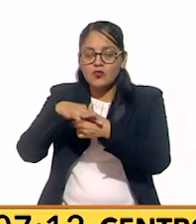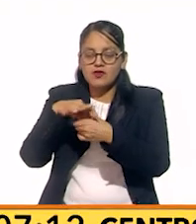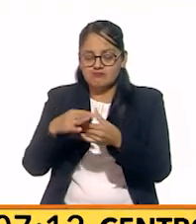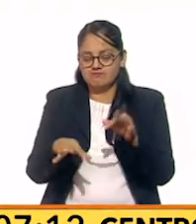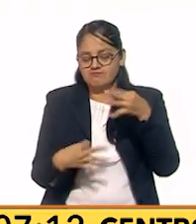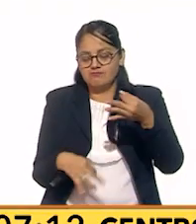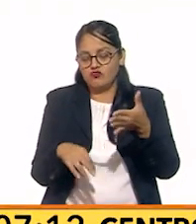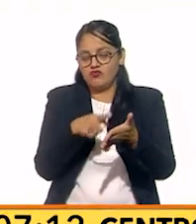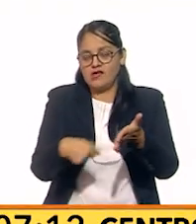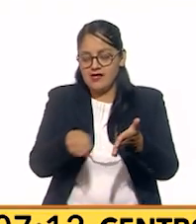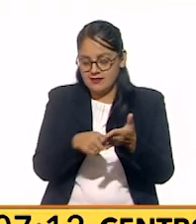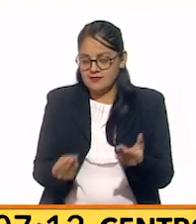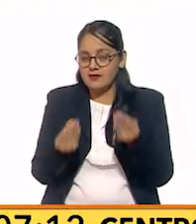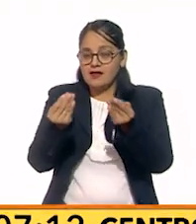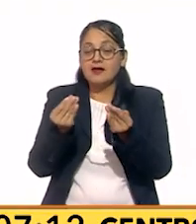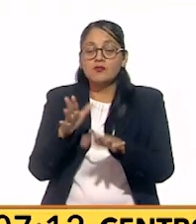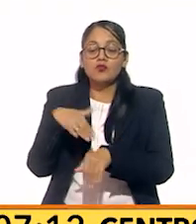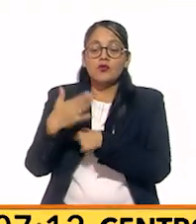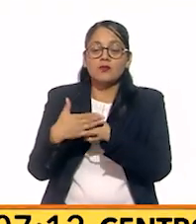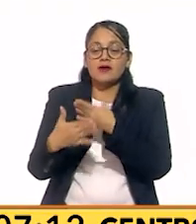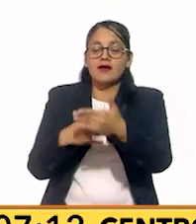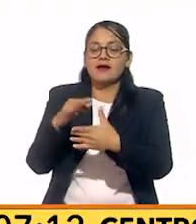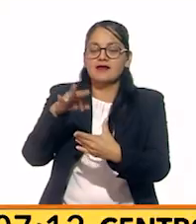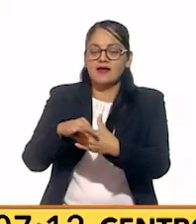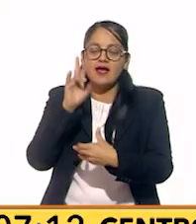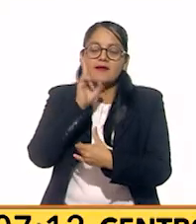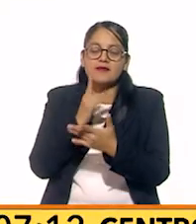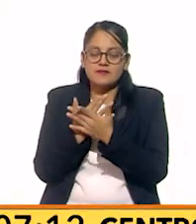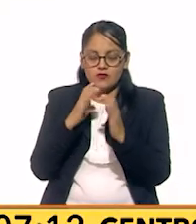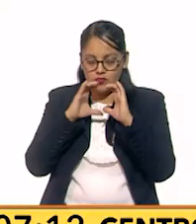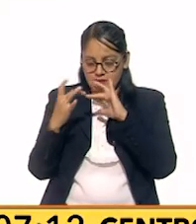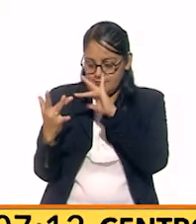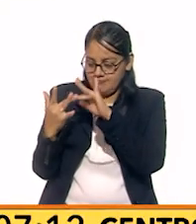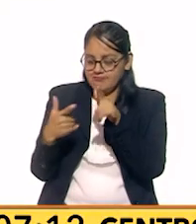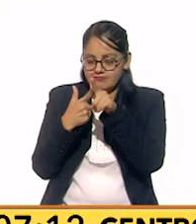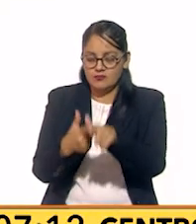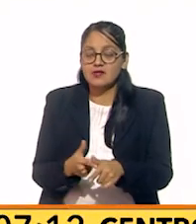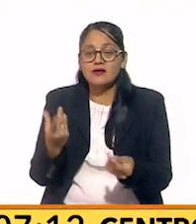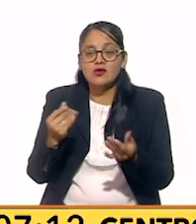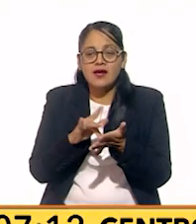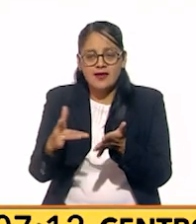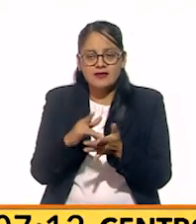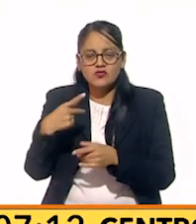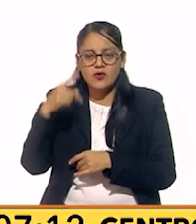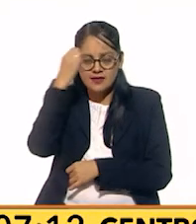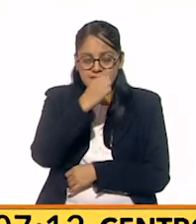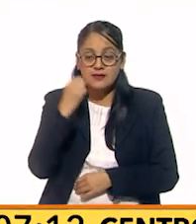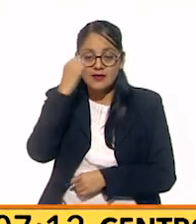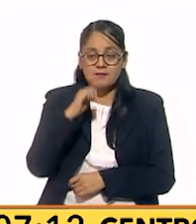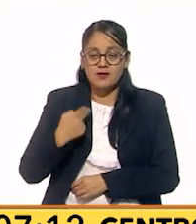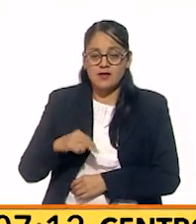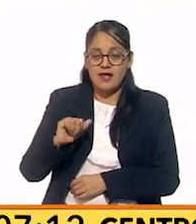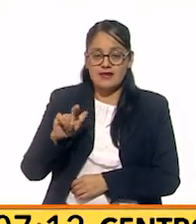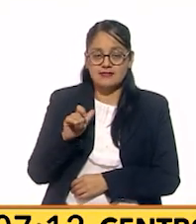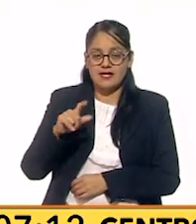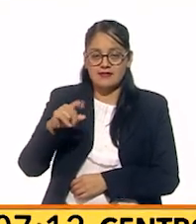y antesala de los siguientes procesos electorales. Mantengamos la comunicación por lo pronto. Muchas gracias por este análisis. Zoe Alexandra, editora